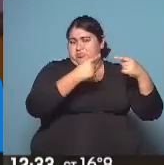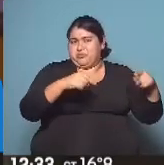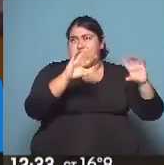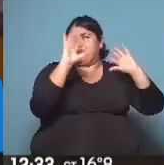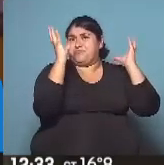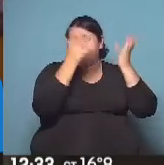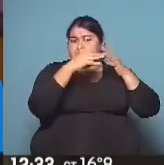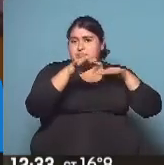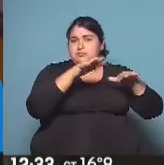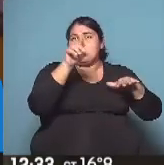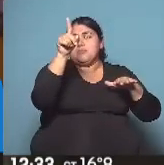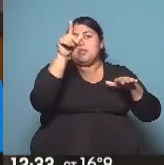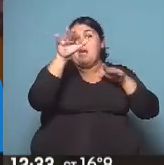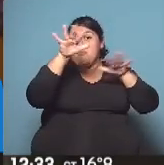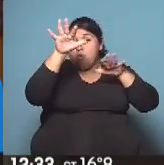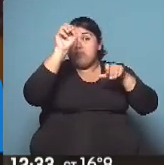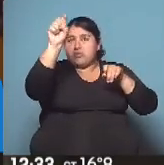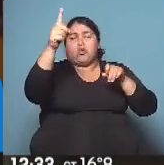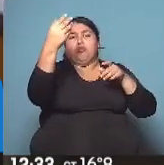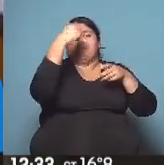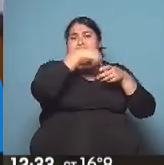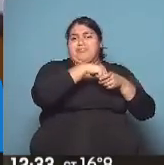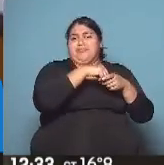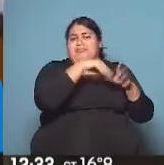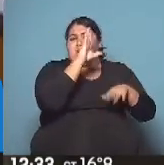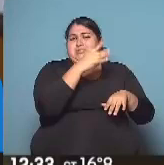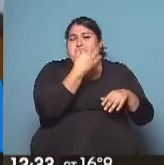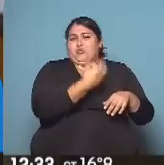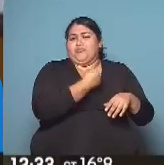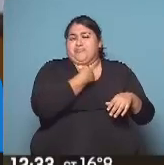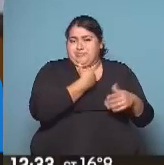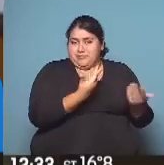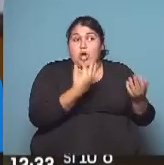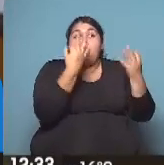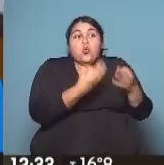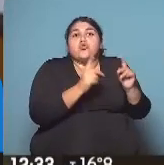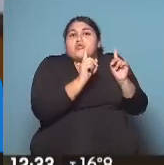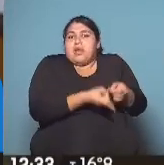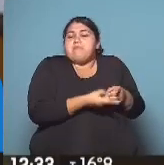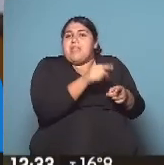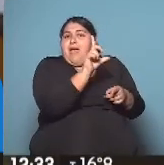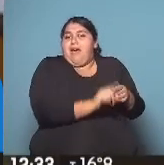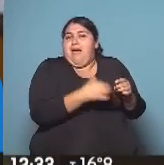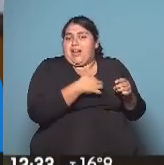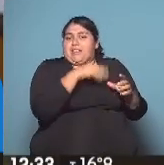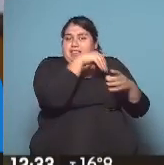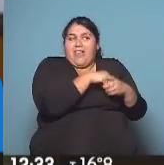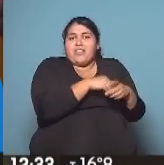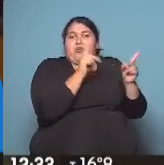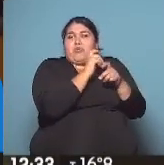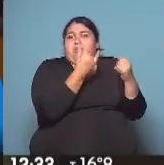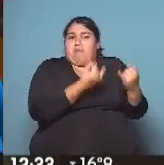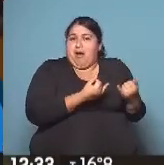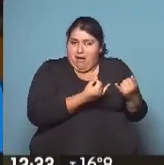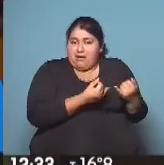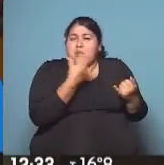a nuestro país le va a incidir. Ahora, puntualmente Argentina está atravesado por muchos problemas locales, ¿no? Para ponerlo en perspectiva, digamos, tenemos